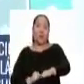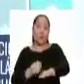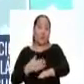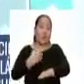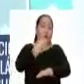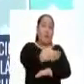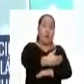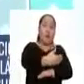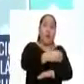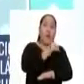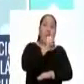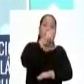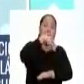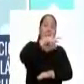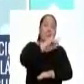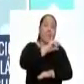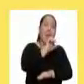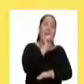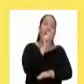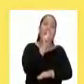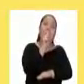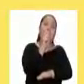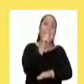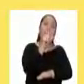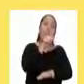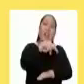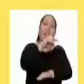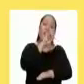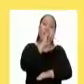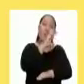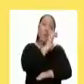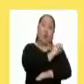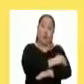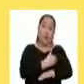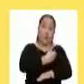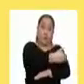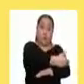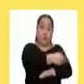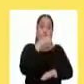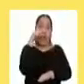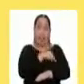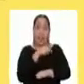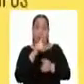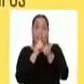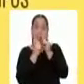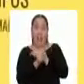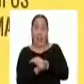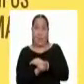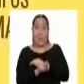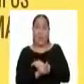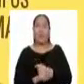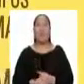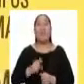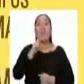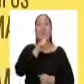el anticiclón del Atlántico Sur. Estos fenómenos naturales permiten que de las 117 zonas de vida